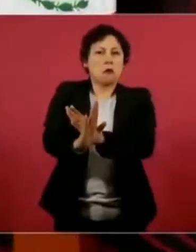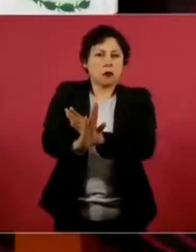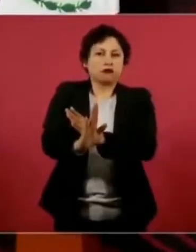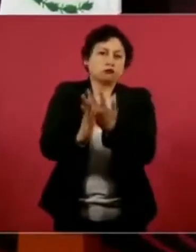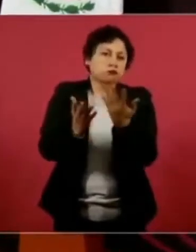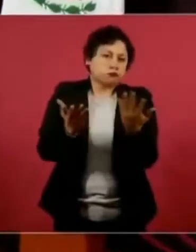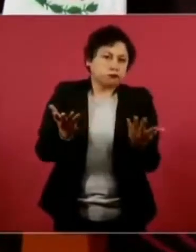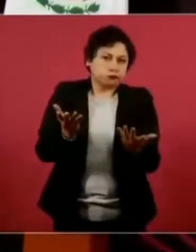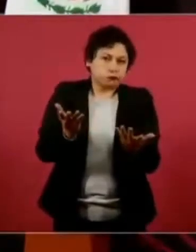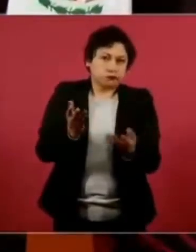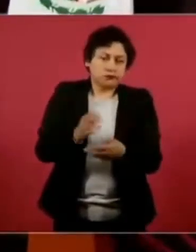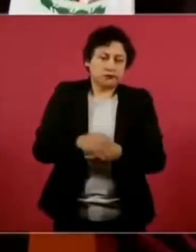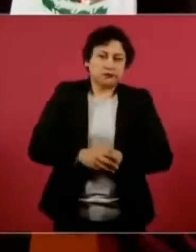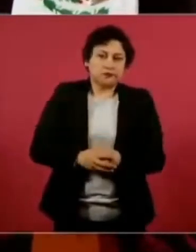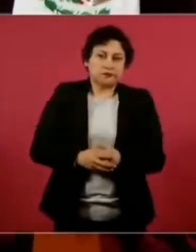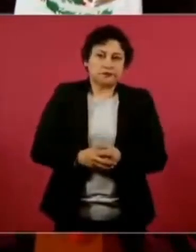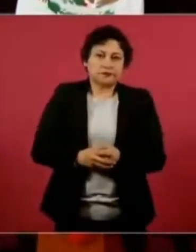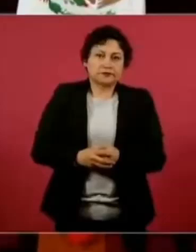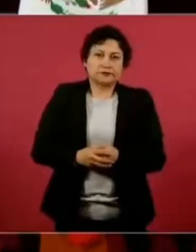y